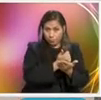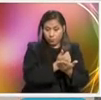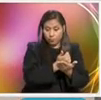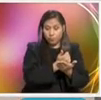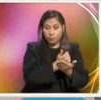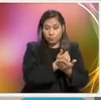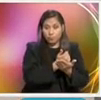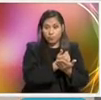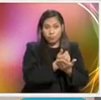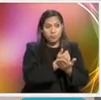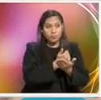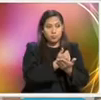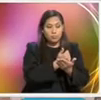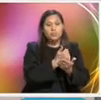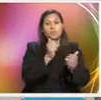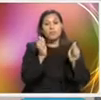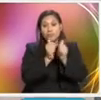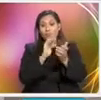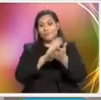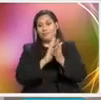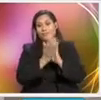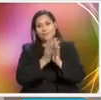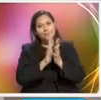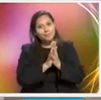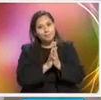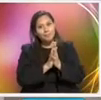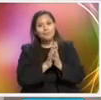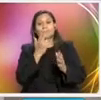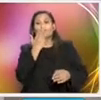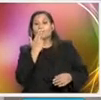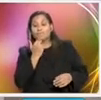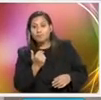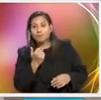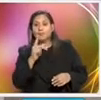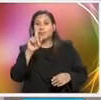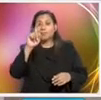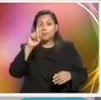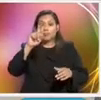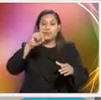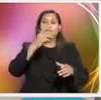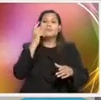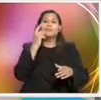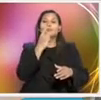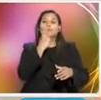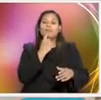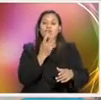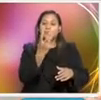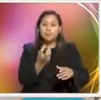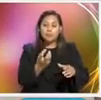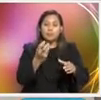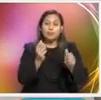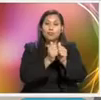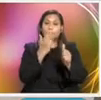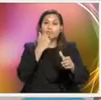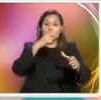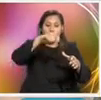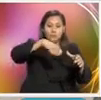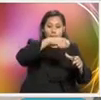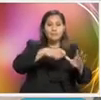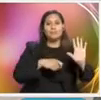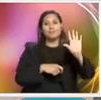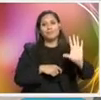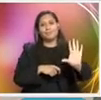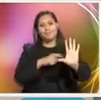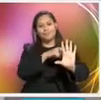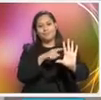y empujan el arrocito con la tortilla, se comen un postre, se tomaron el agua de Jamaica con azúcar, ahí hay 5 carbohidratos y